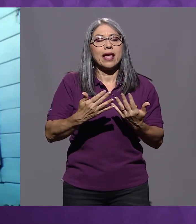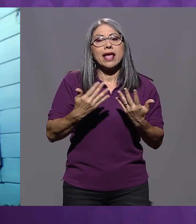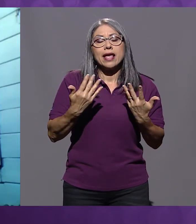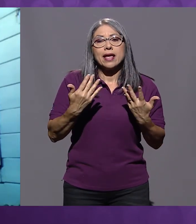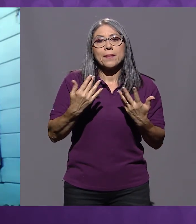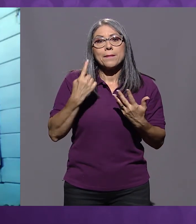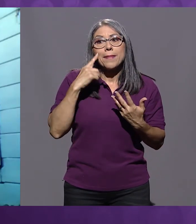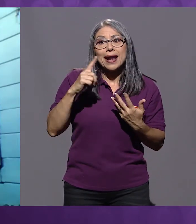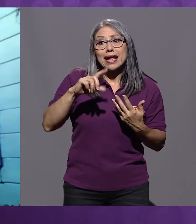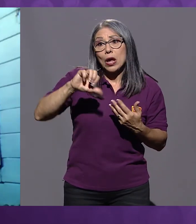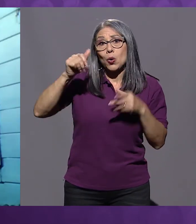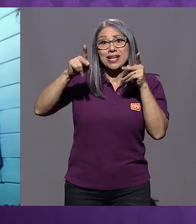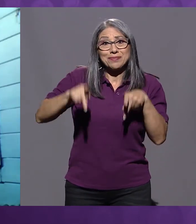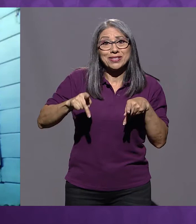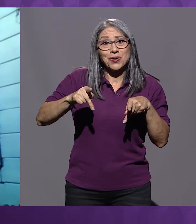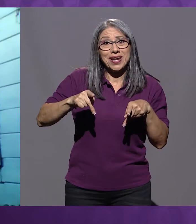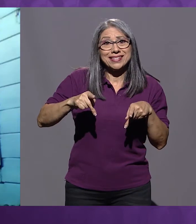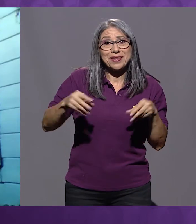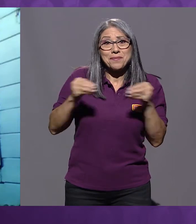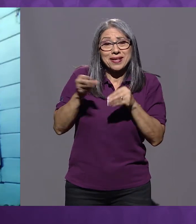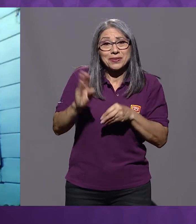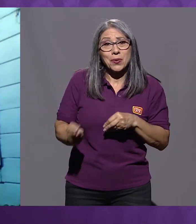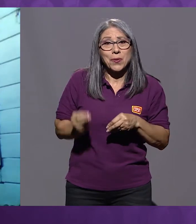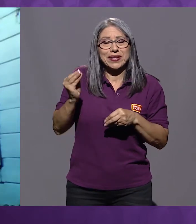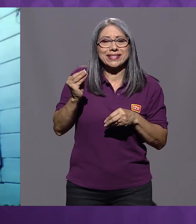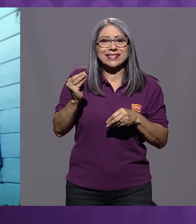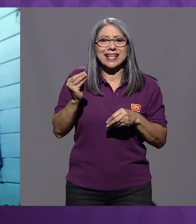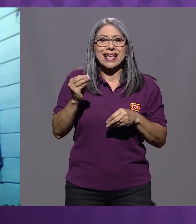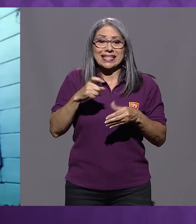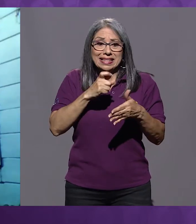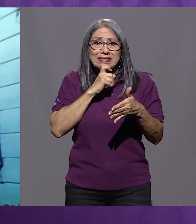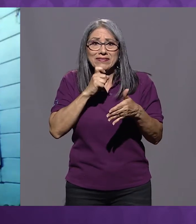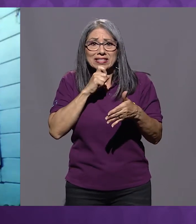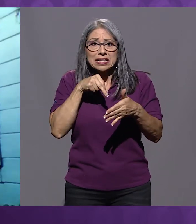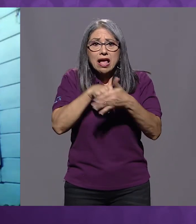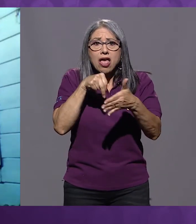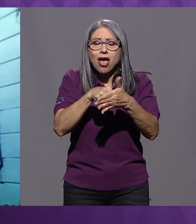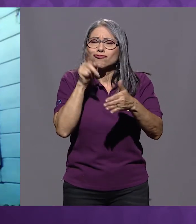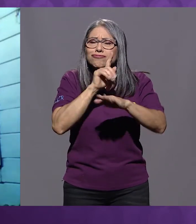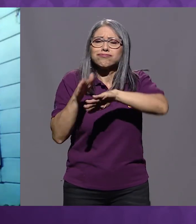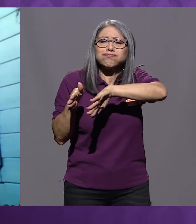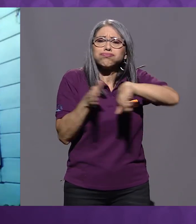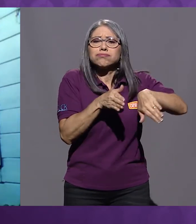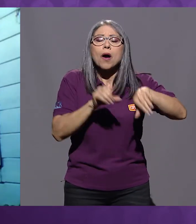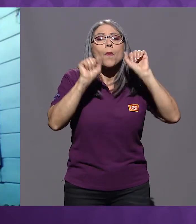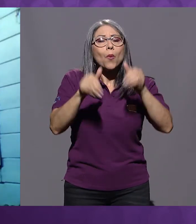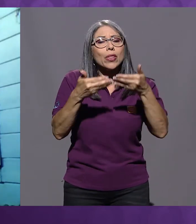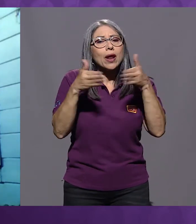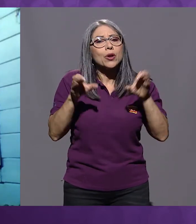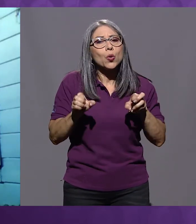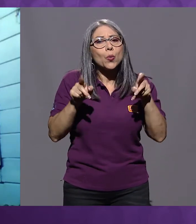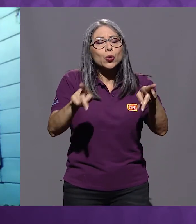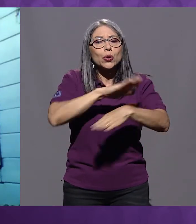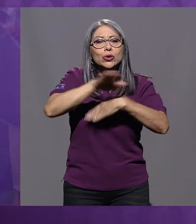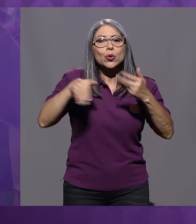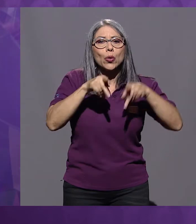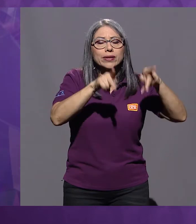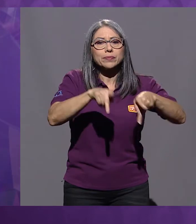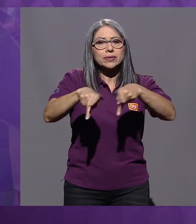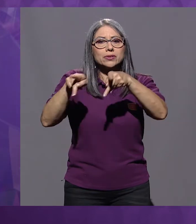detrás nuestro les cueste menos ese acceso y poder abrir puertas de oportunidades para todos y para